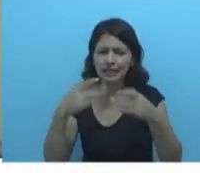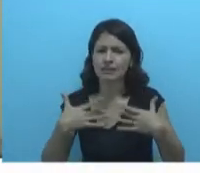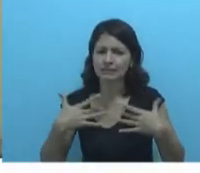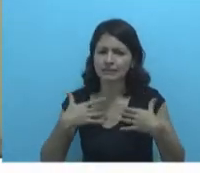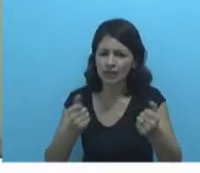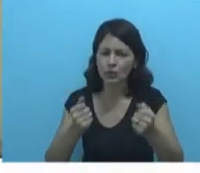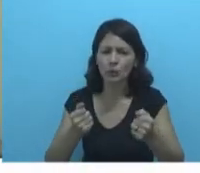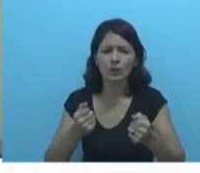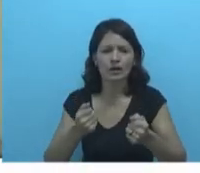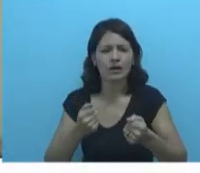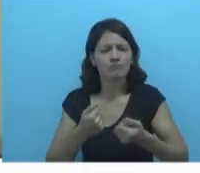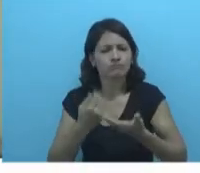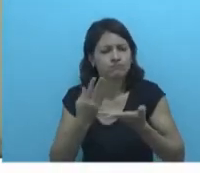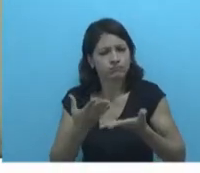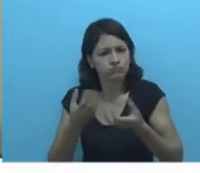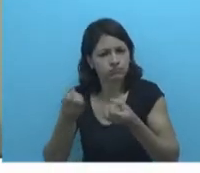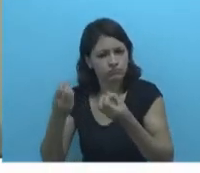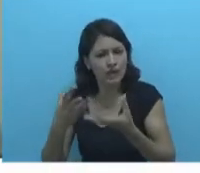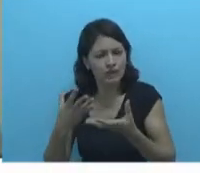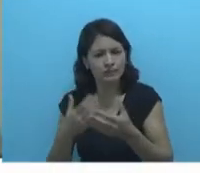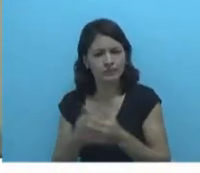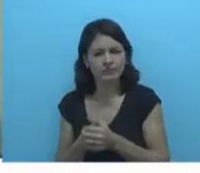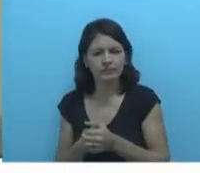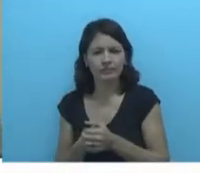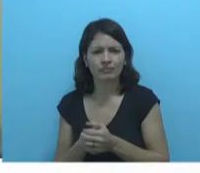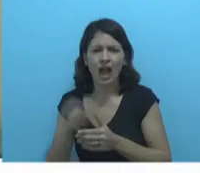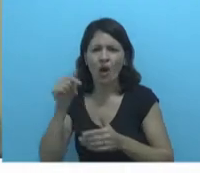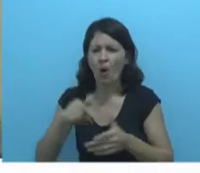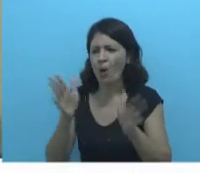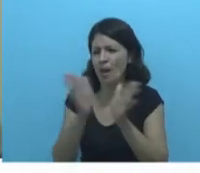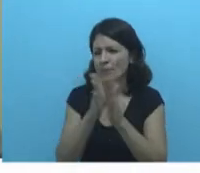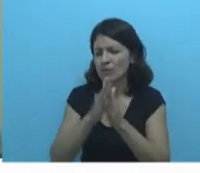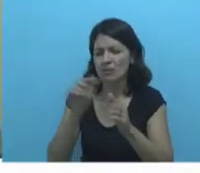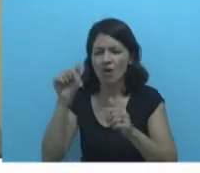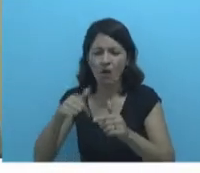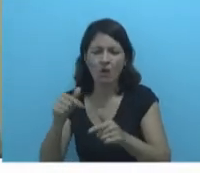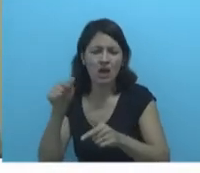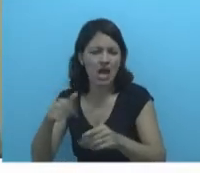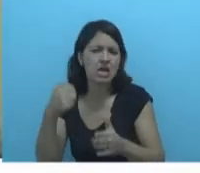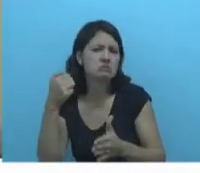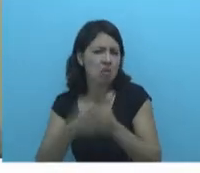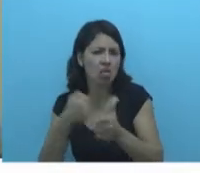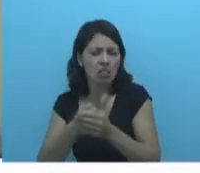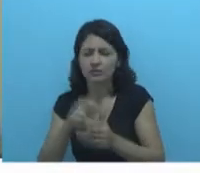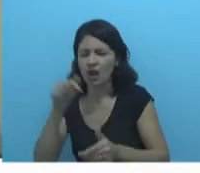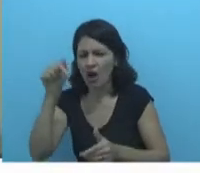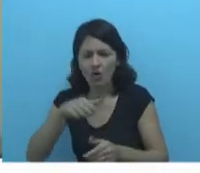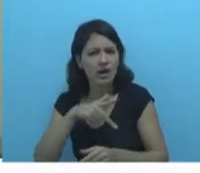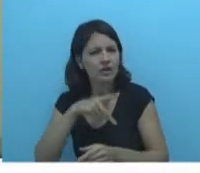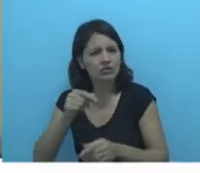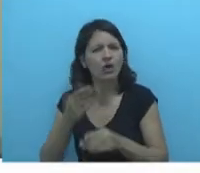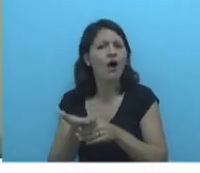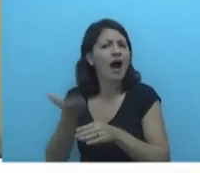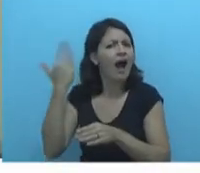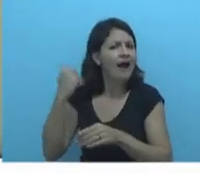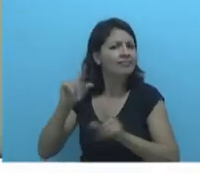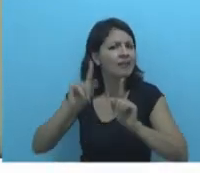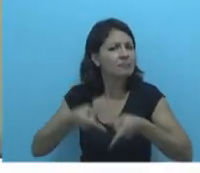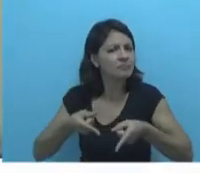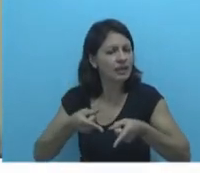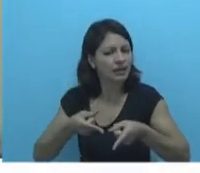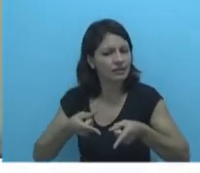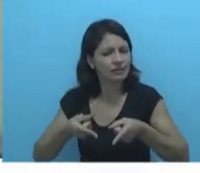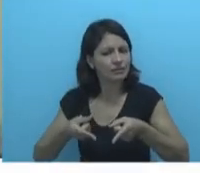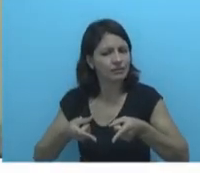que corresponde. Y no porque ahora salimos a aplaudirlo, no porque ahora están al frente, no porque se la están jugando, porque todo el personal que está cayendo en